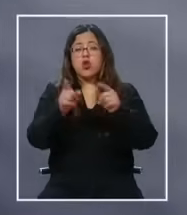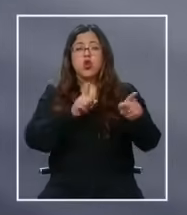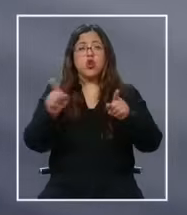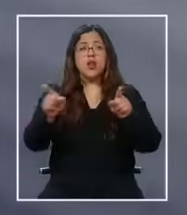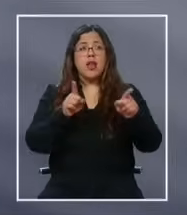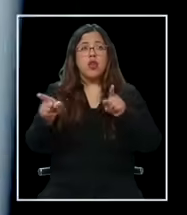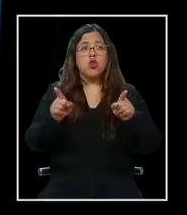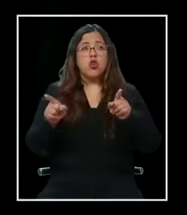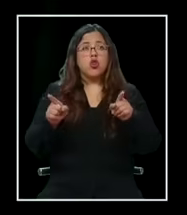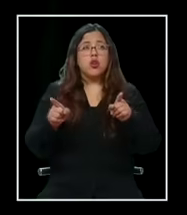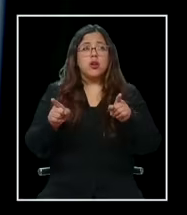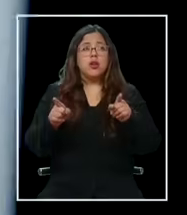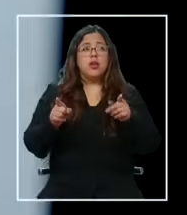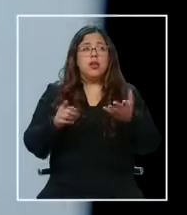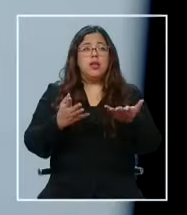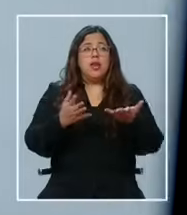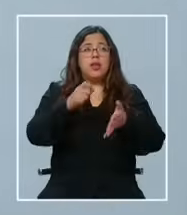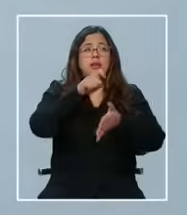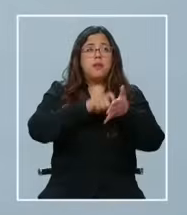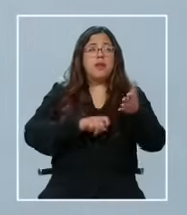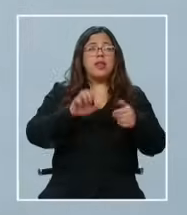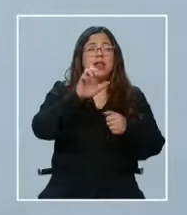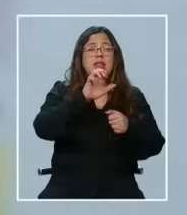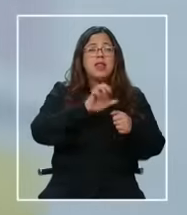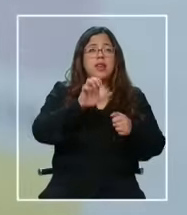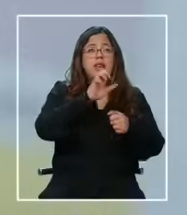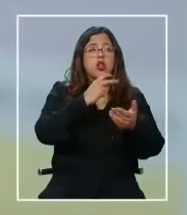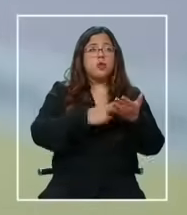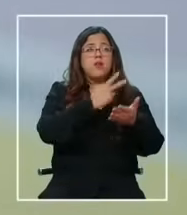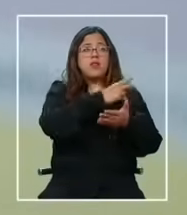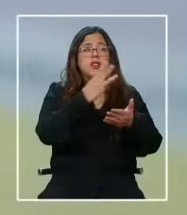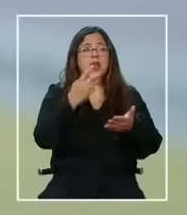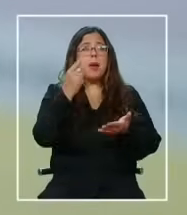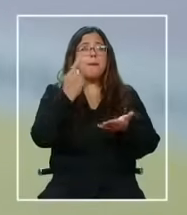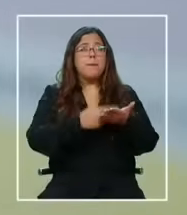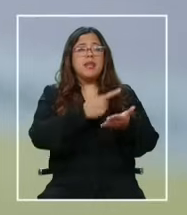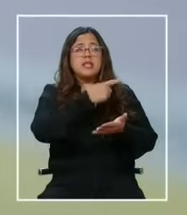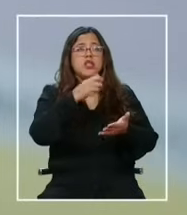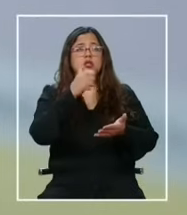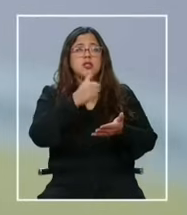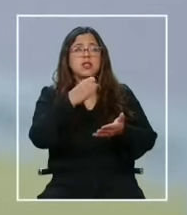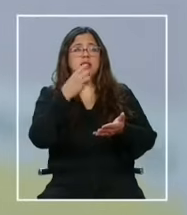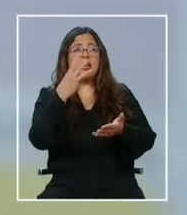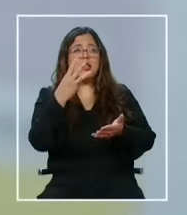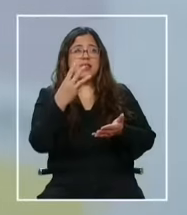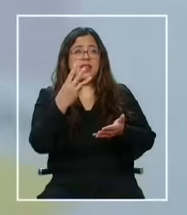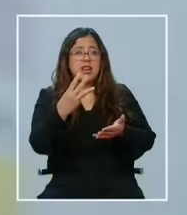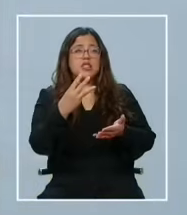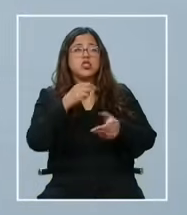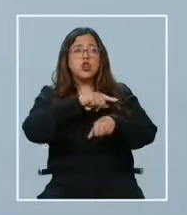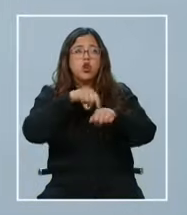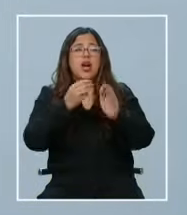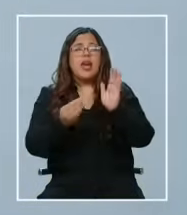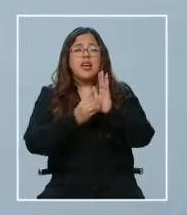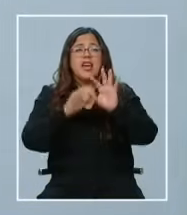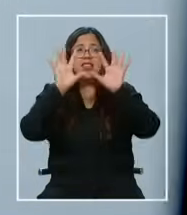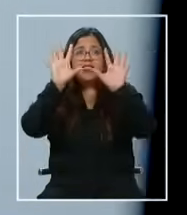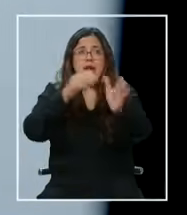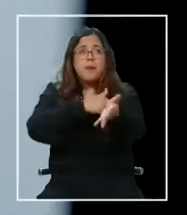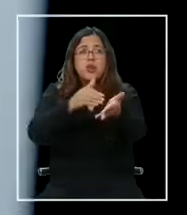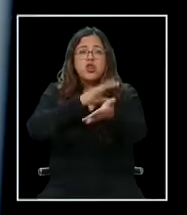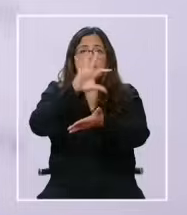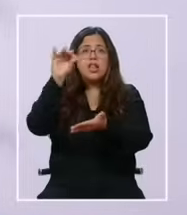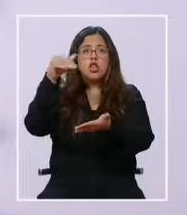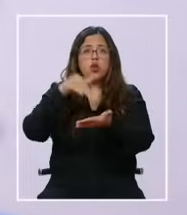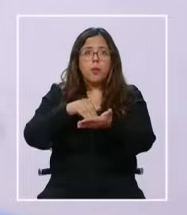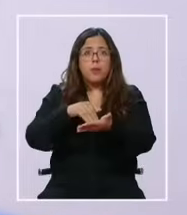central de operaciones hizo desde enero del 2023 1663 horas extras y ganó 10 millones y medio de pesos en